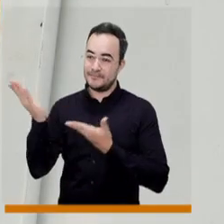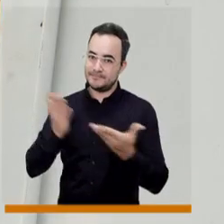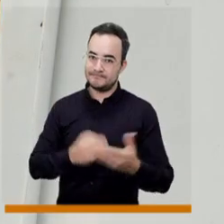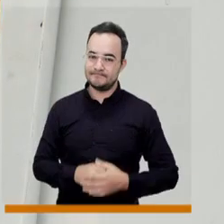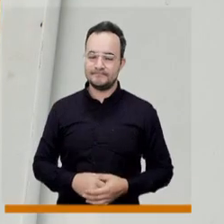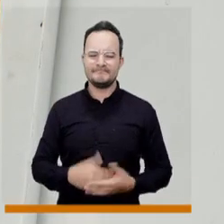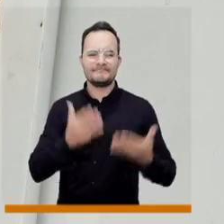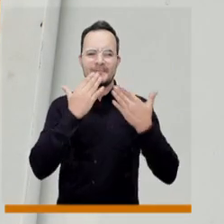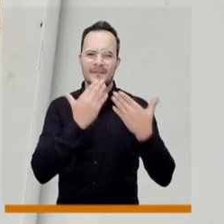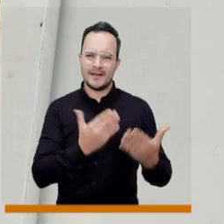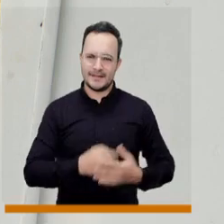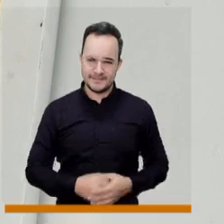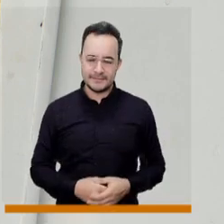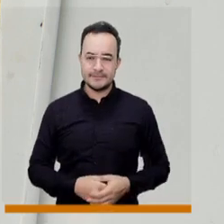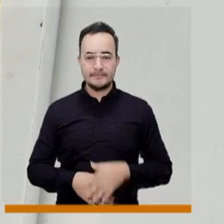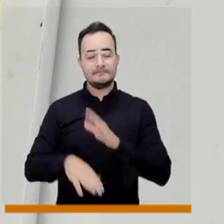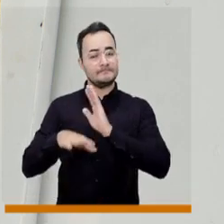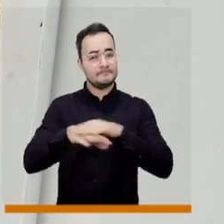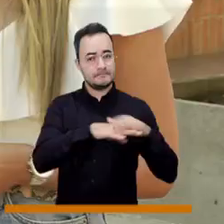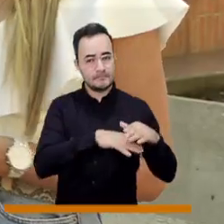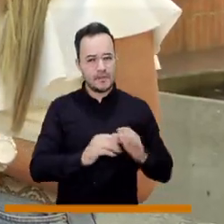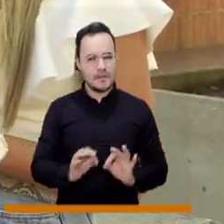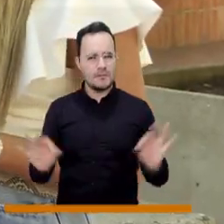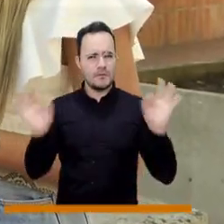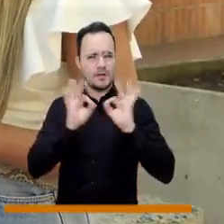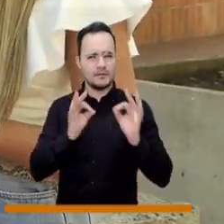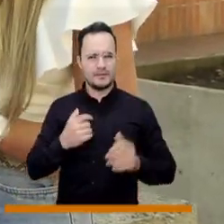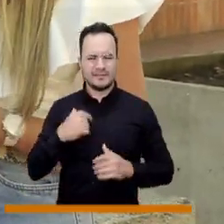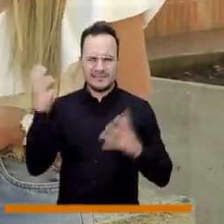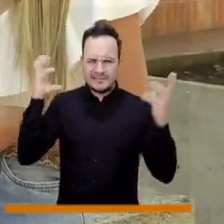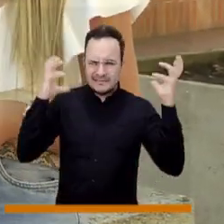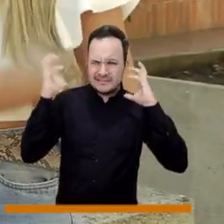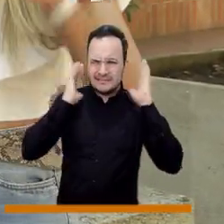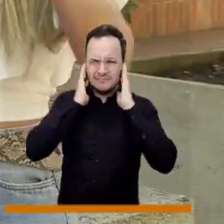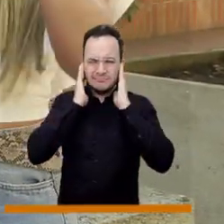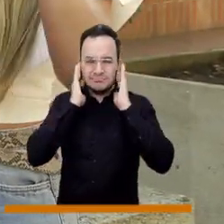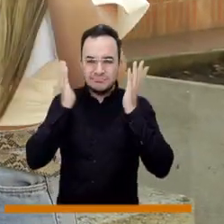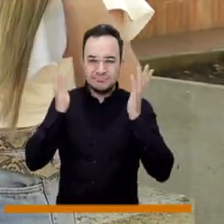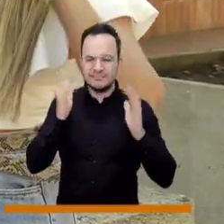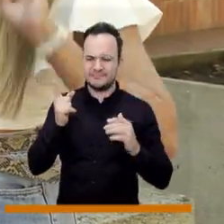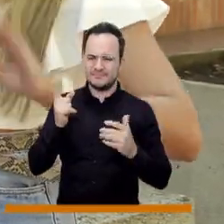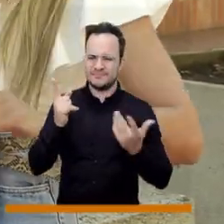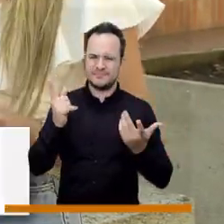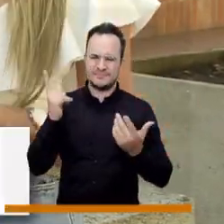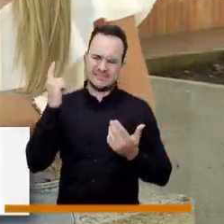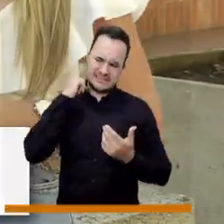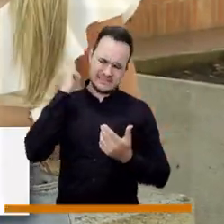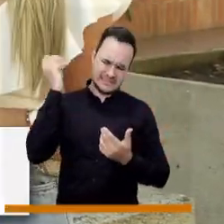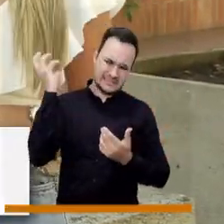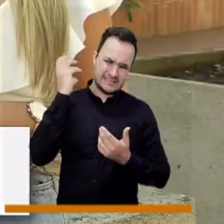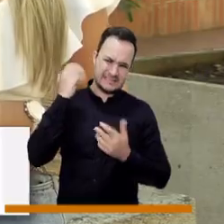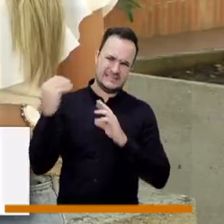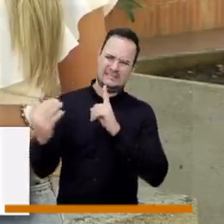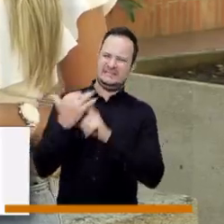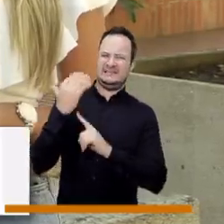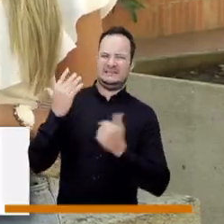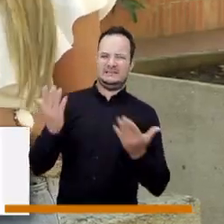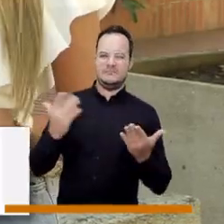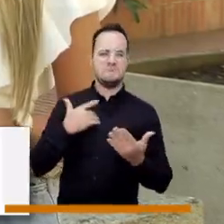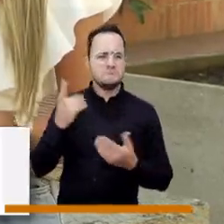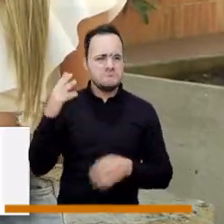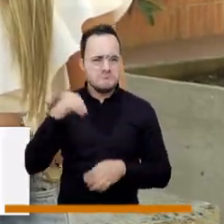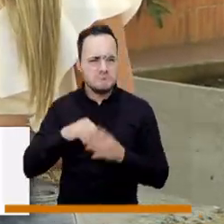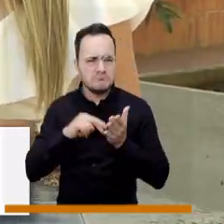de la Universidad de Antioquia. Santiago, bienvenido. Muchas gracias, Mafe. Es importante inicialmente definir qué es el ruido, qué es